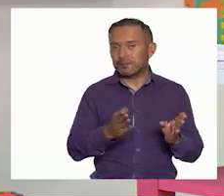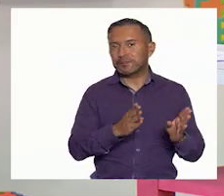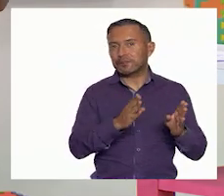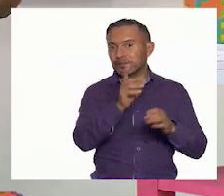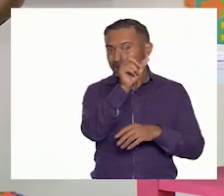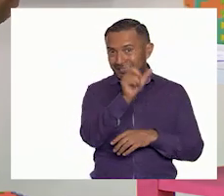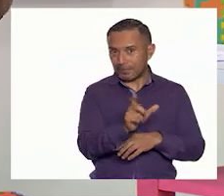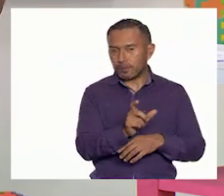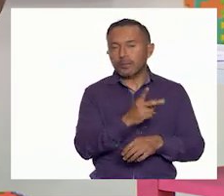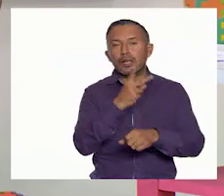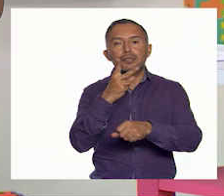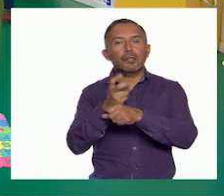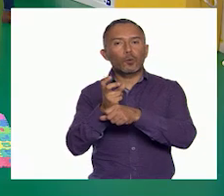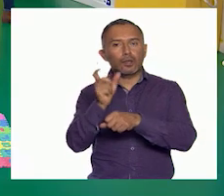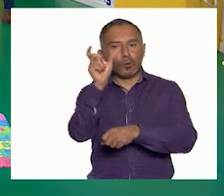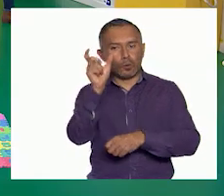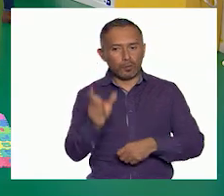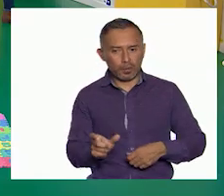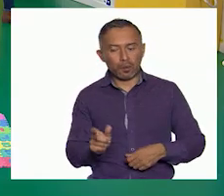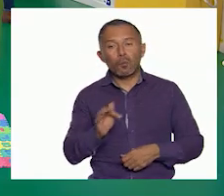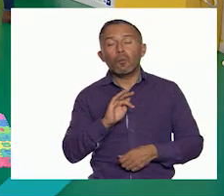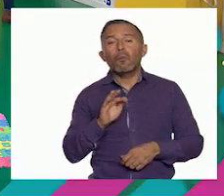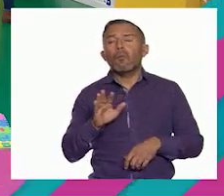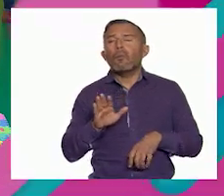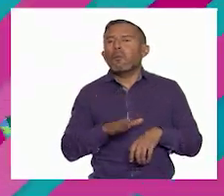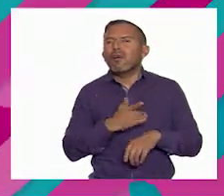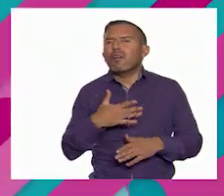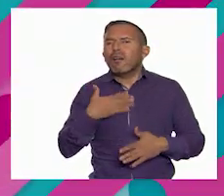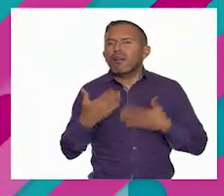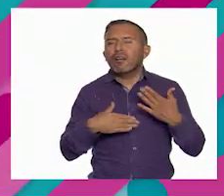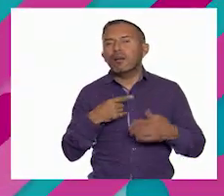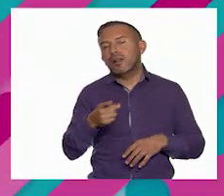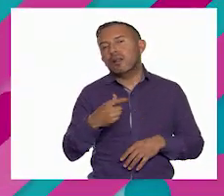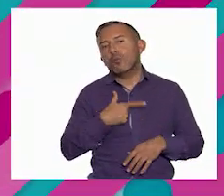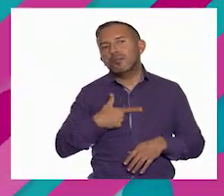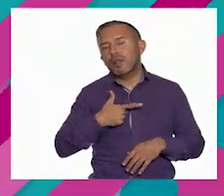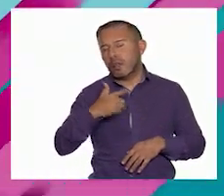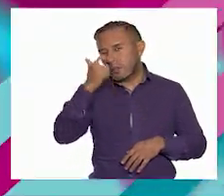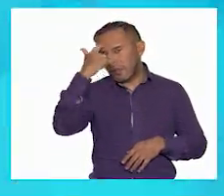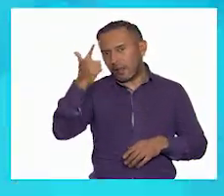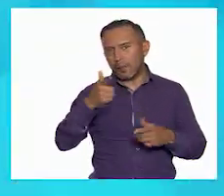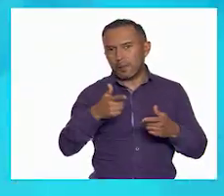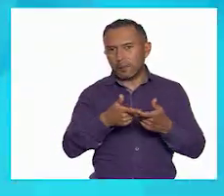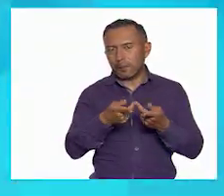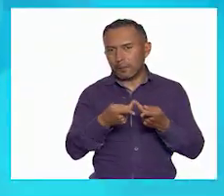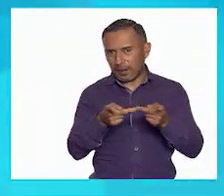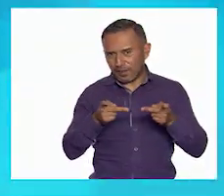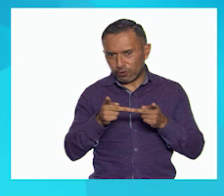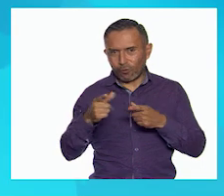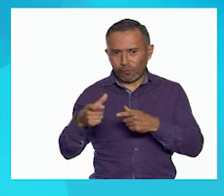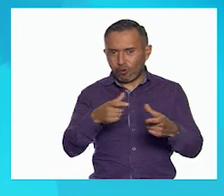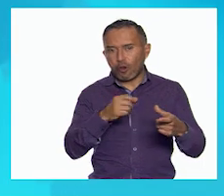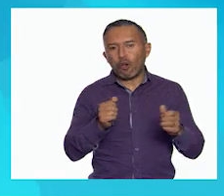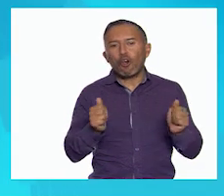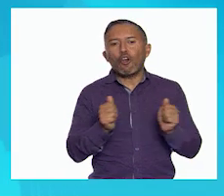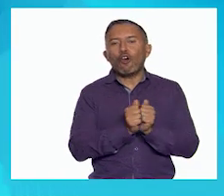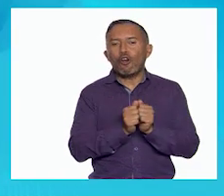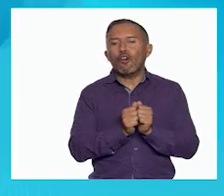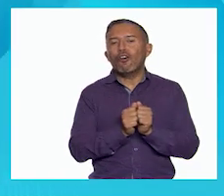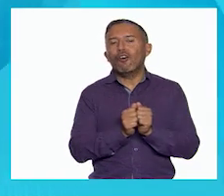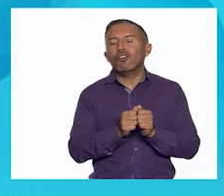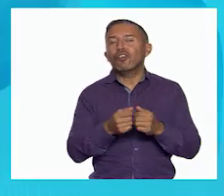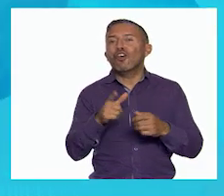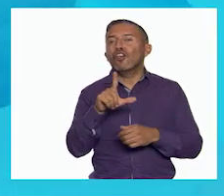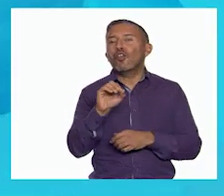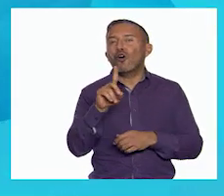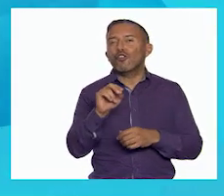que se divertía porque inventaba sus platillos o le gustaba hacer guisos con lodo o con plastilina? Y